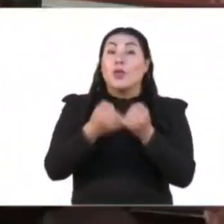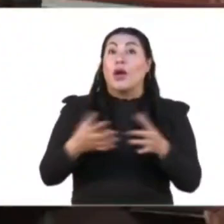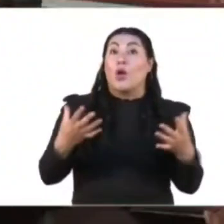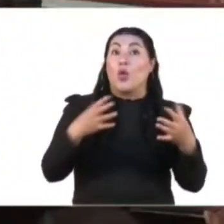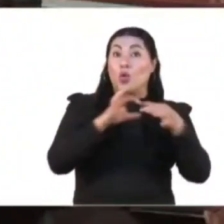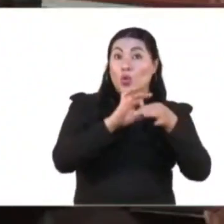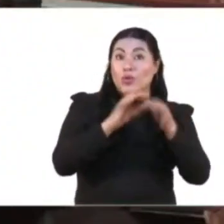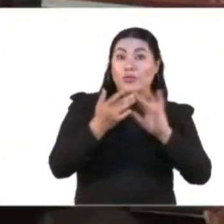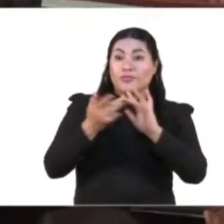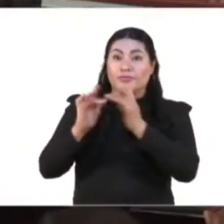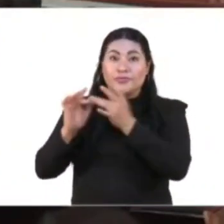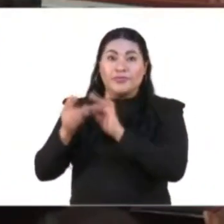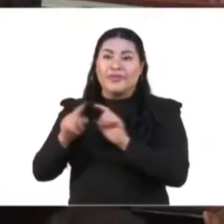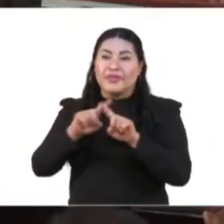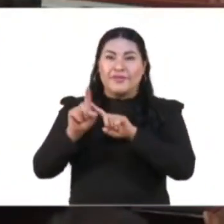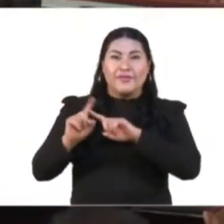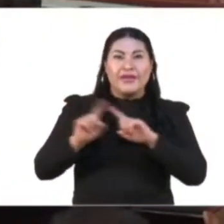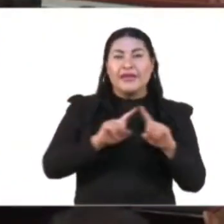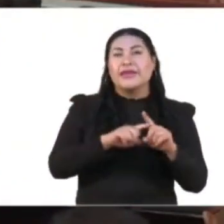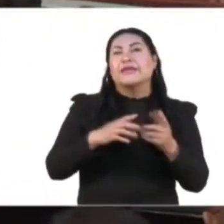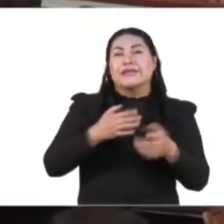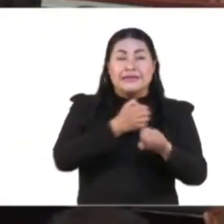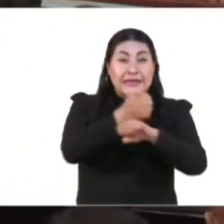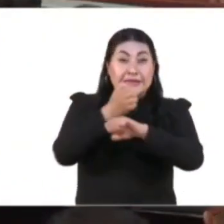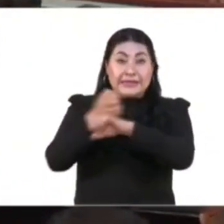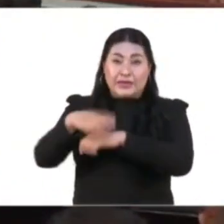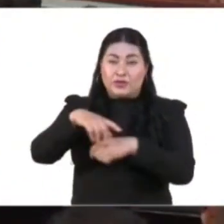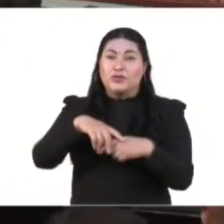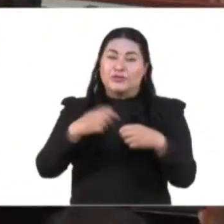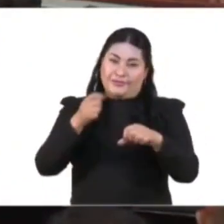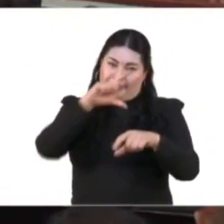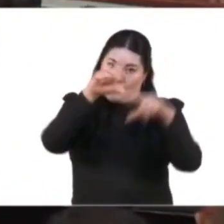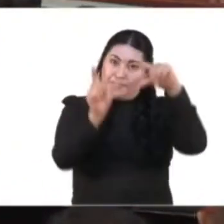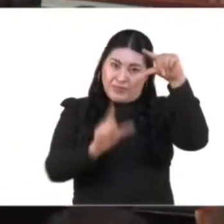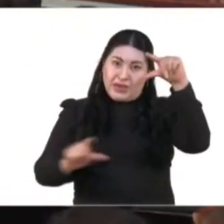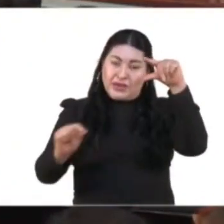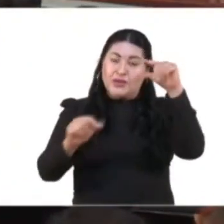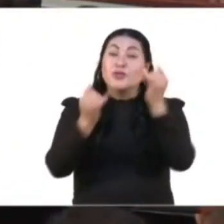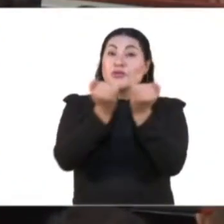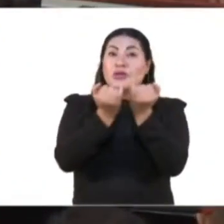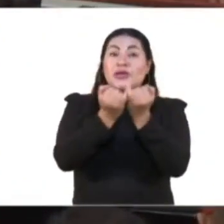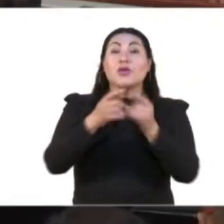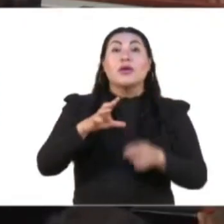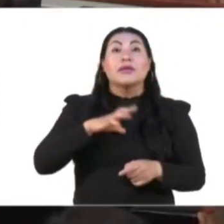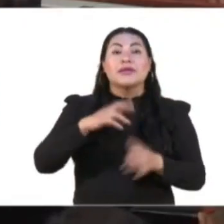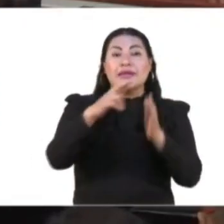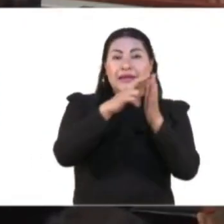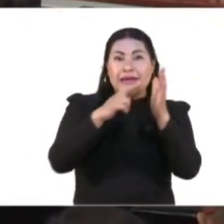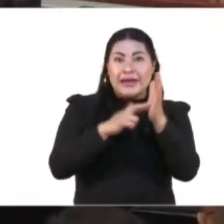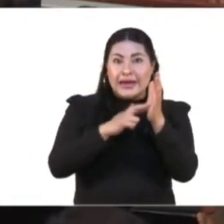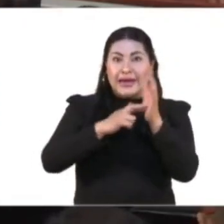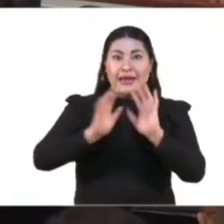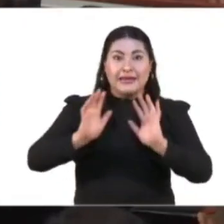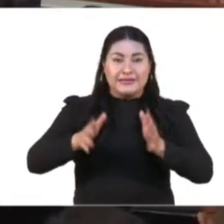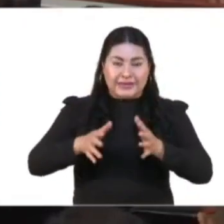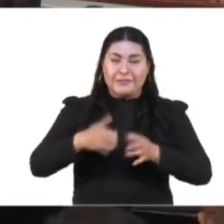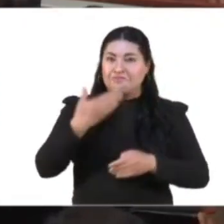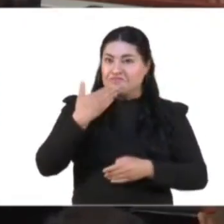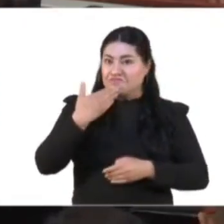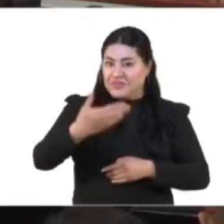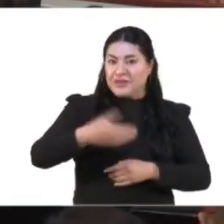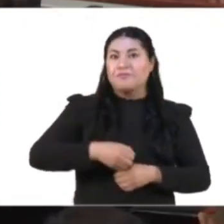de las distintas entidades del Gobierno de México, y se activó el protocolo de forma